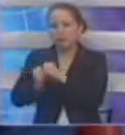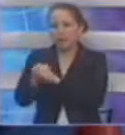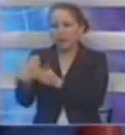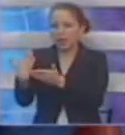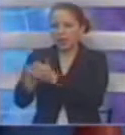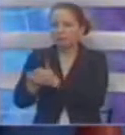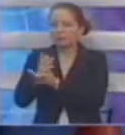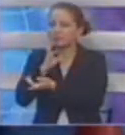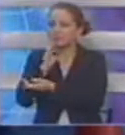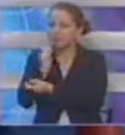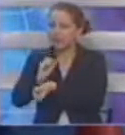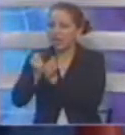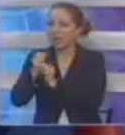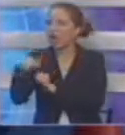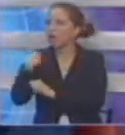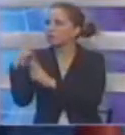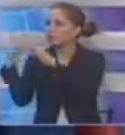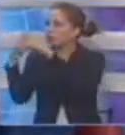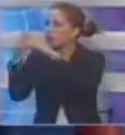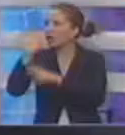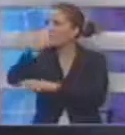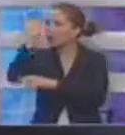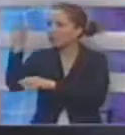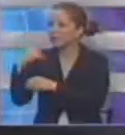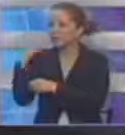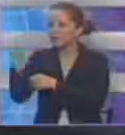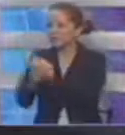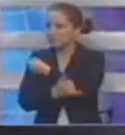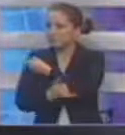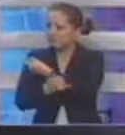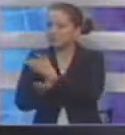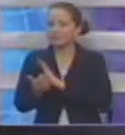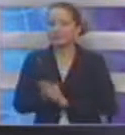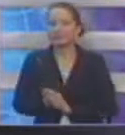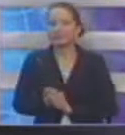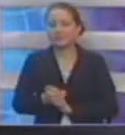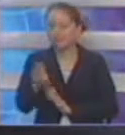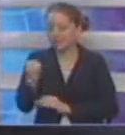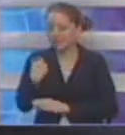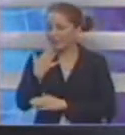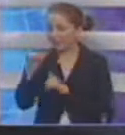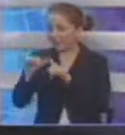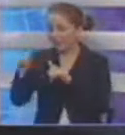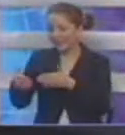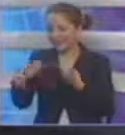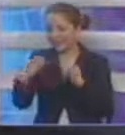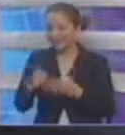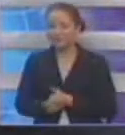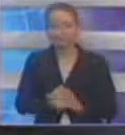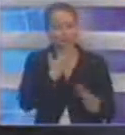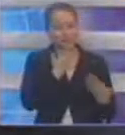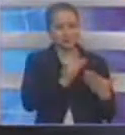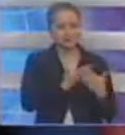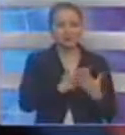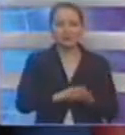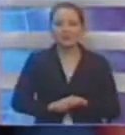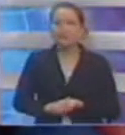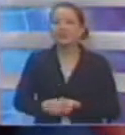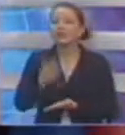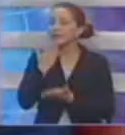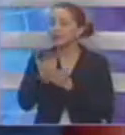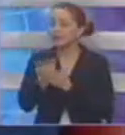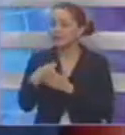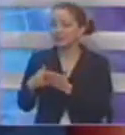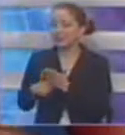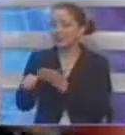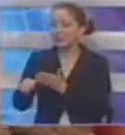atrás y de conocer la realidad en otros países y de lo que está viviendo la región. Que tenga una buena estadía en Guayaquil. Muchas gracias. Gracias a Roberto Ampuero, ex ministro